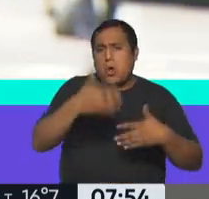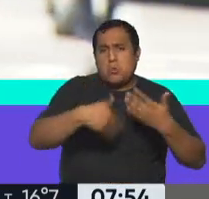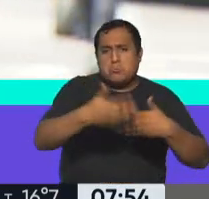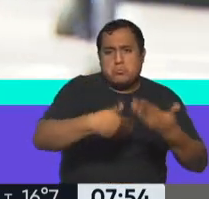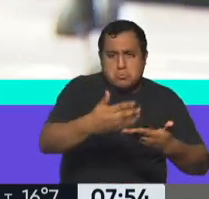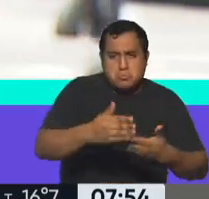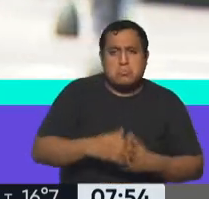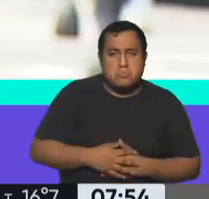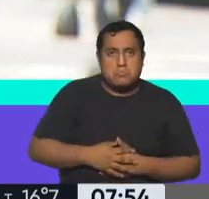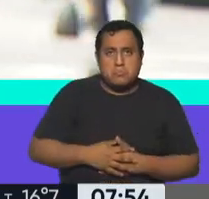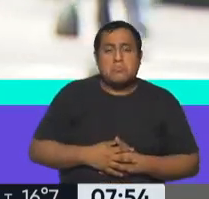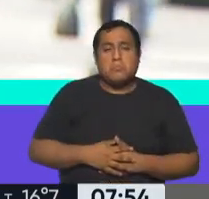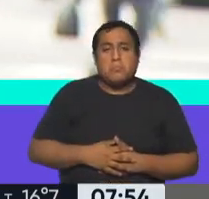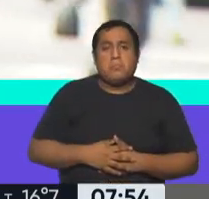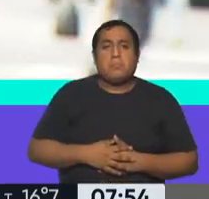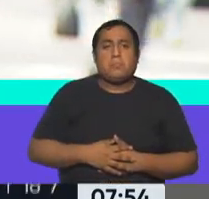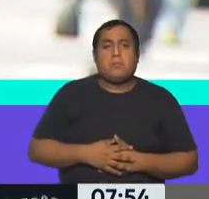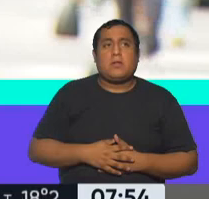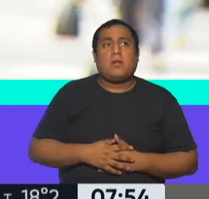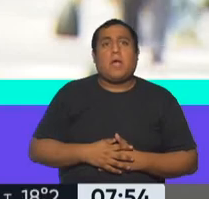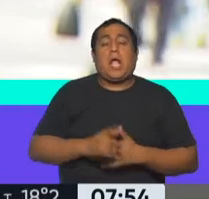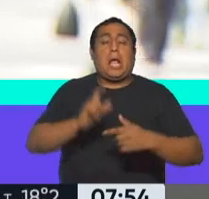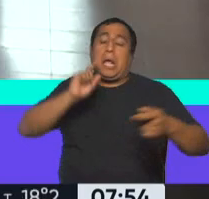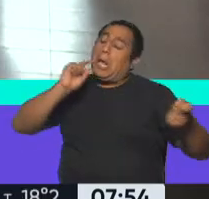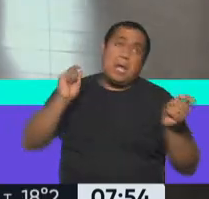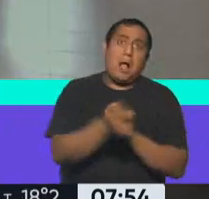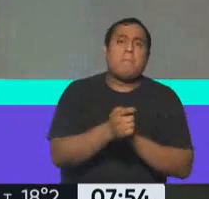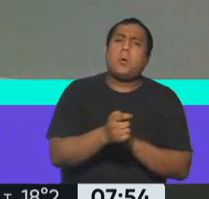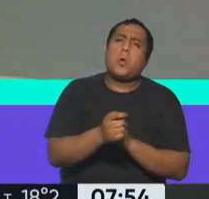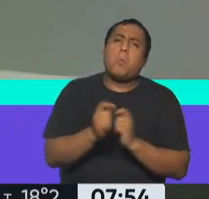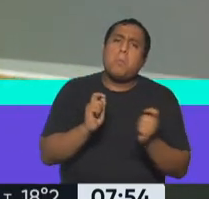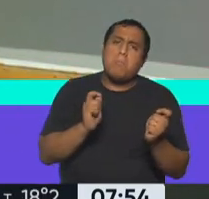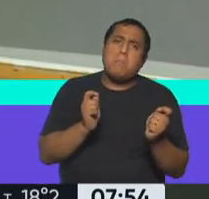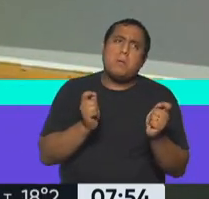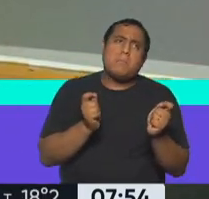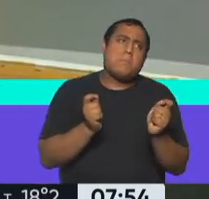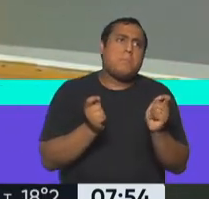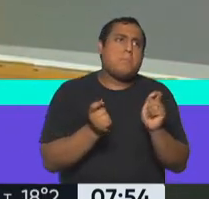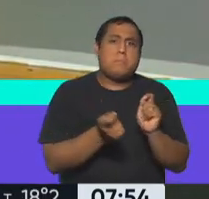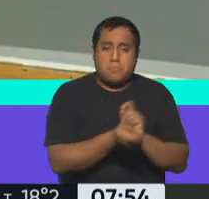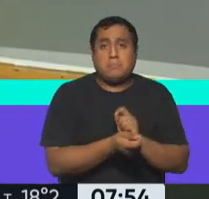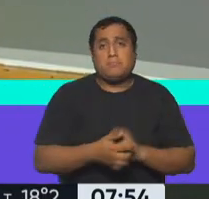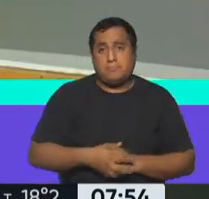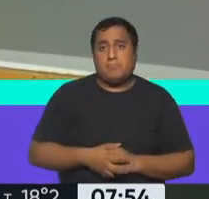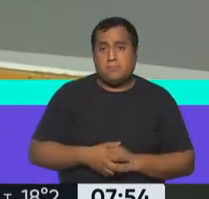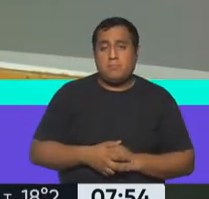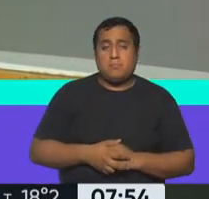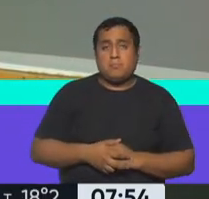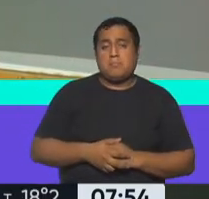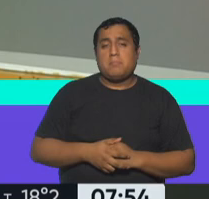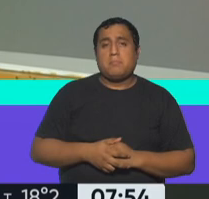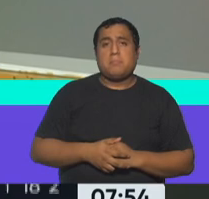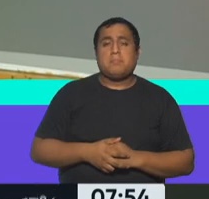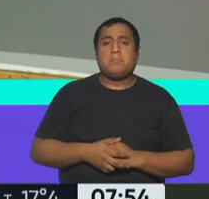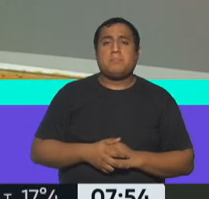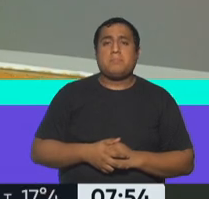señales que se ha dado. No es un cambio brusco, entonces no va a haber, me parece, un cambio muy radical del escenario político